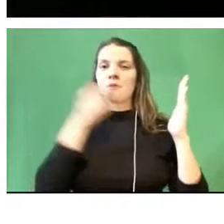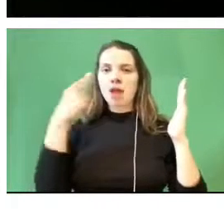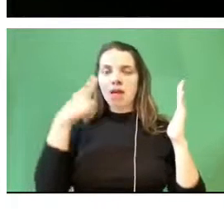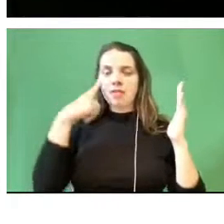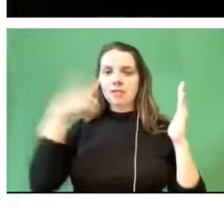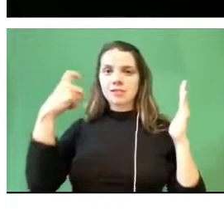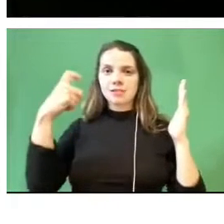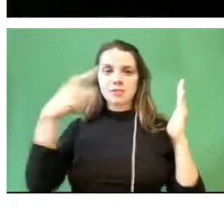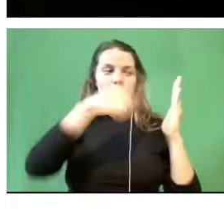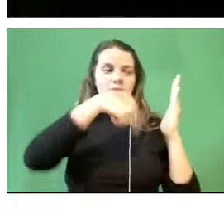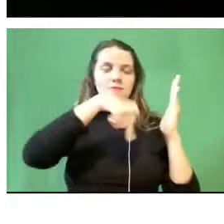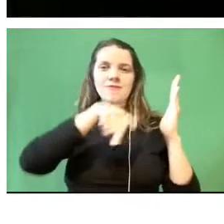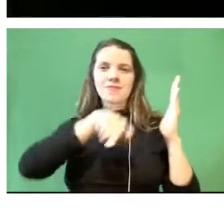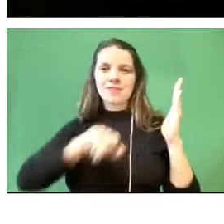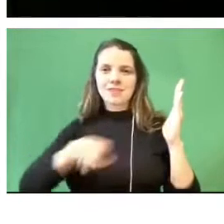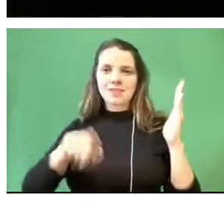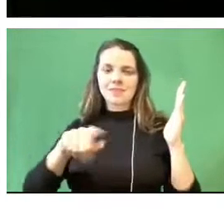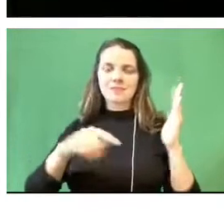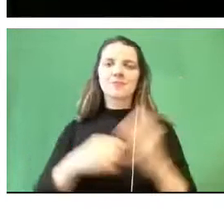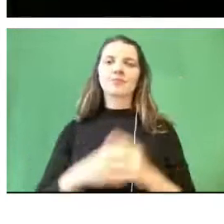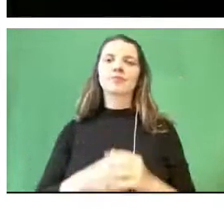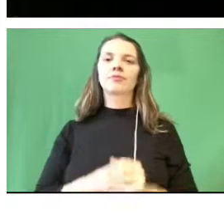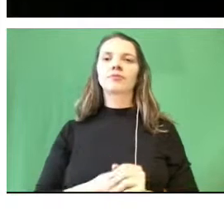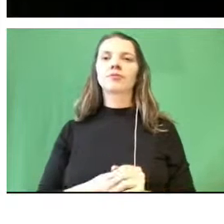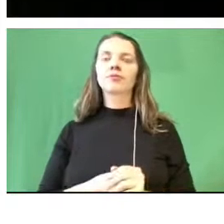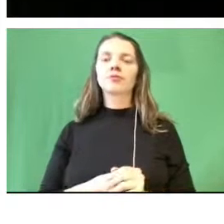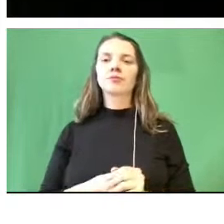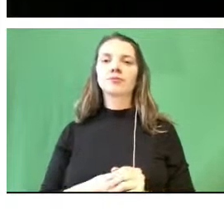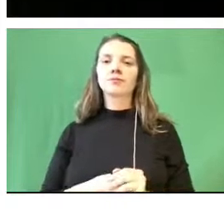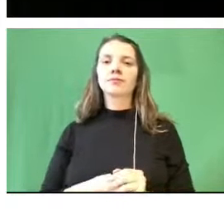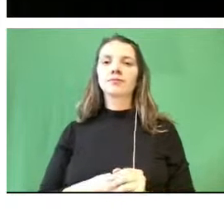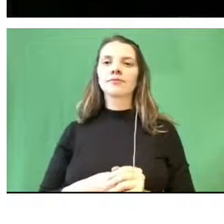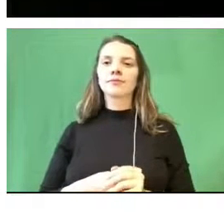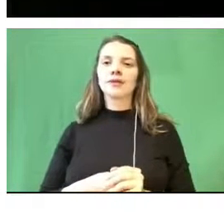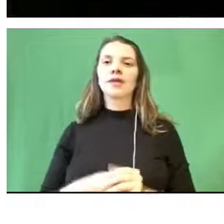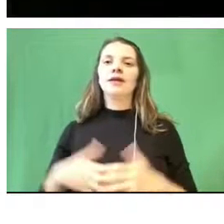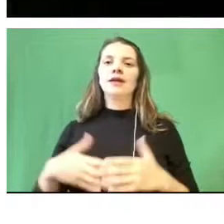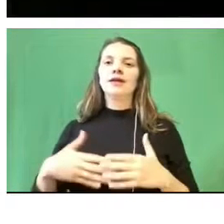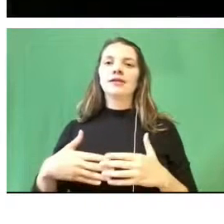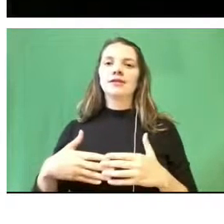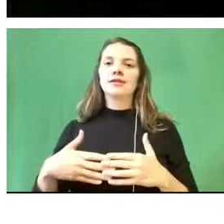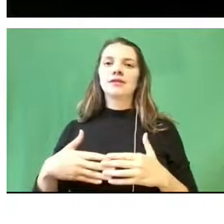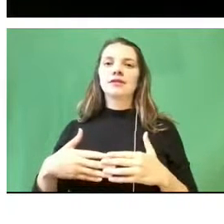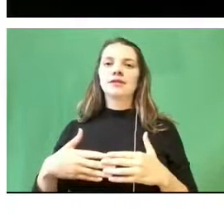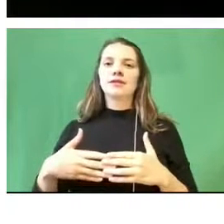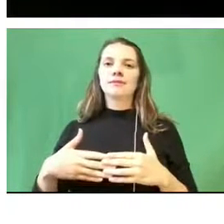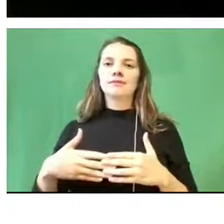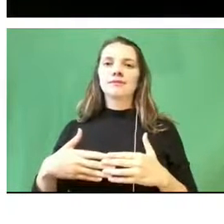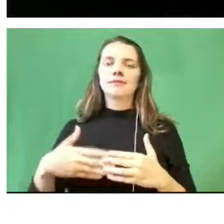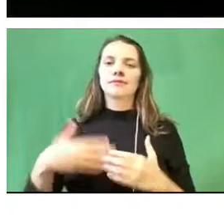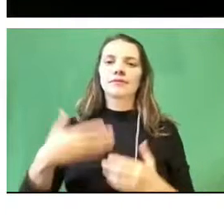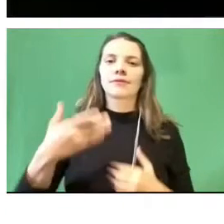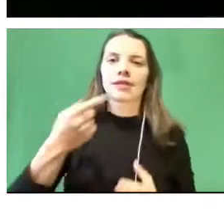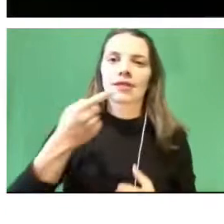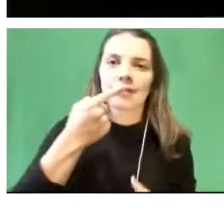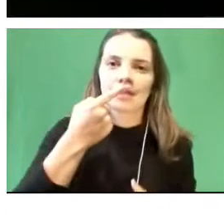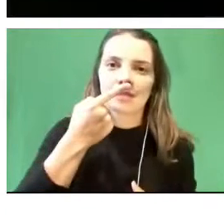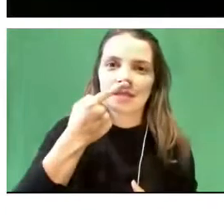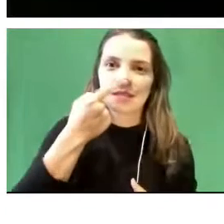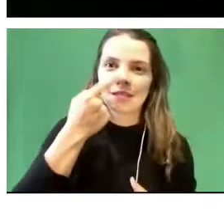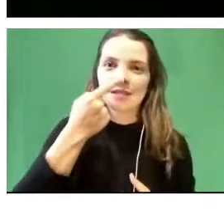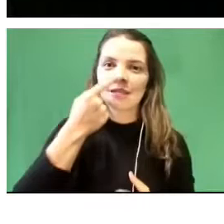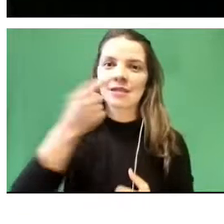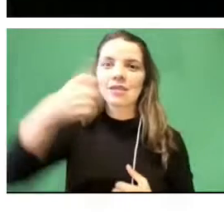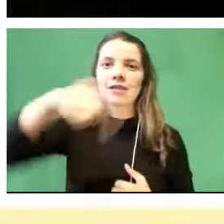adelante. Fue interesante encontrar en esta tesis esta conceptualización que va más